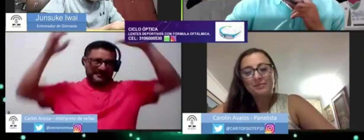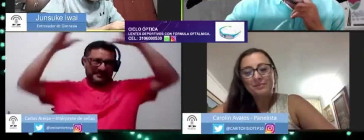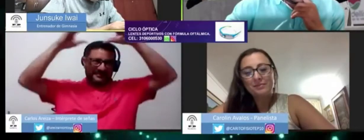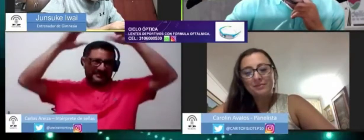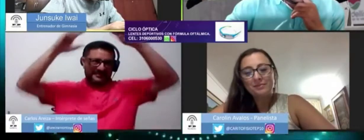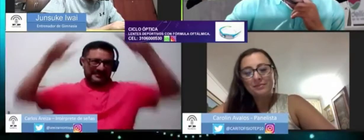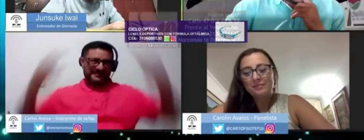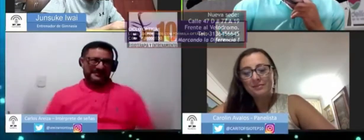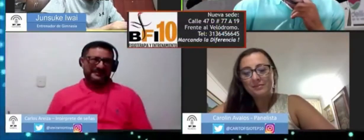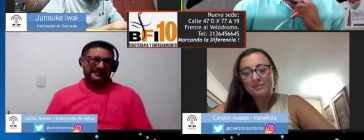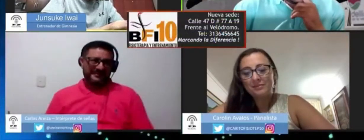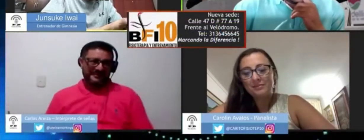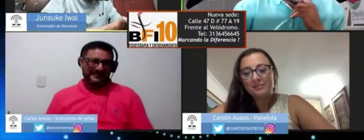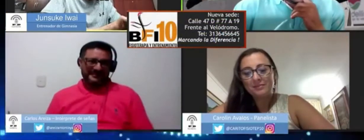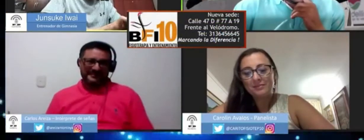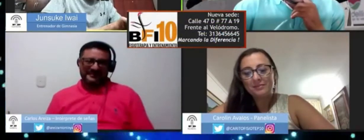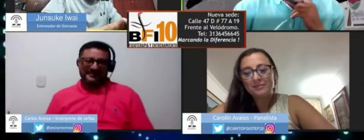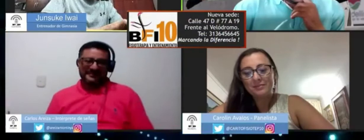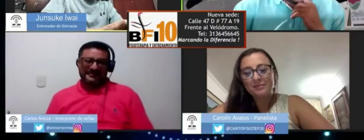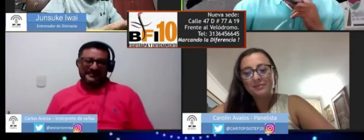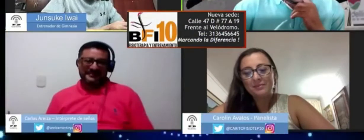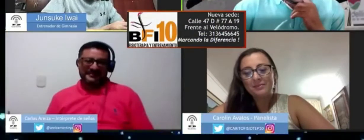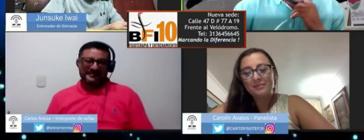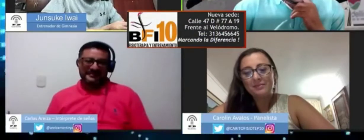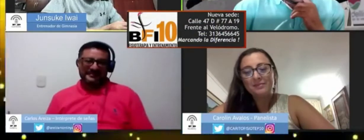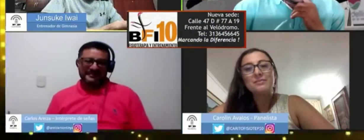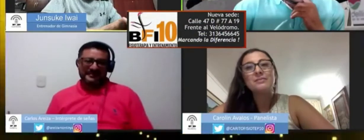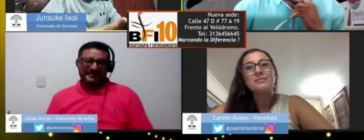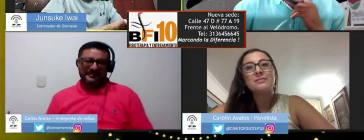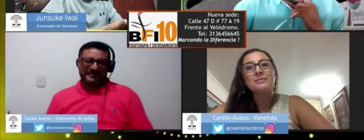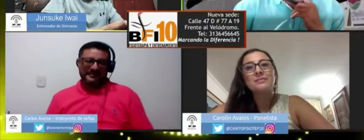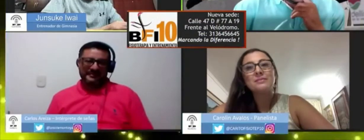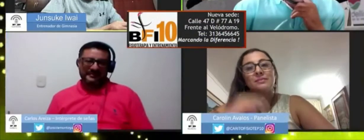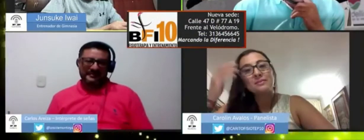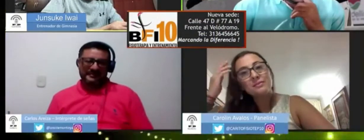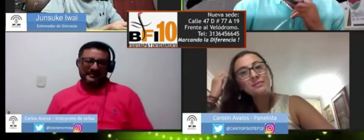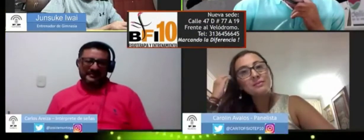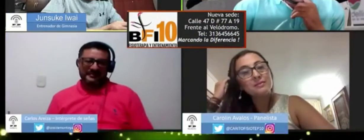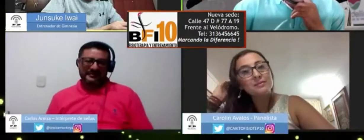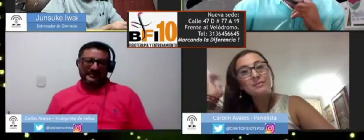En ese momento tenemos un gimnasta, se llama